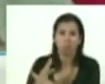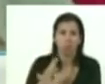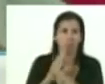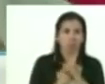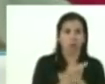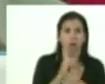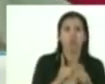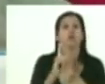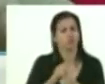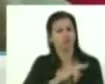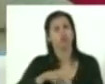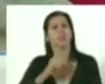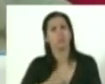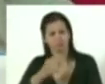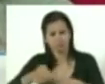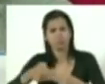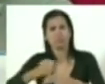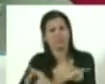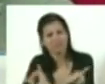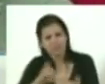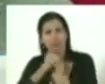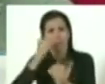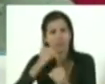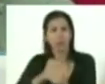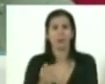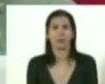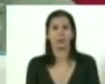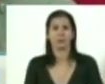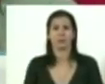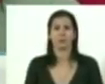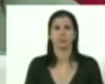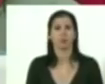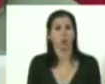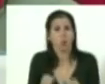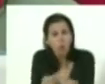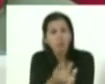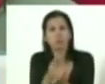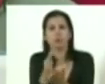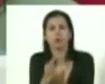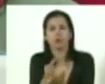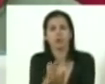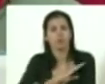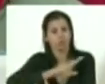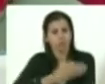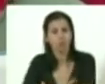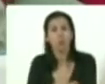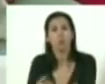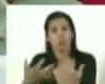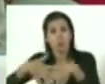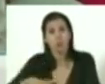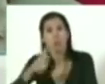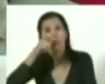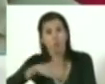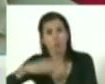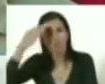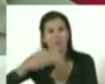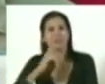inconclusas. Nuestra agenda es seguir fortaleciendo la unión